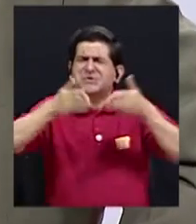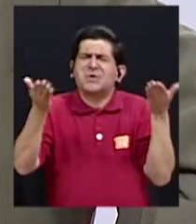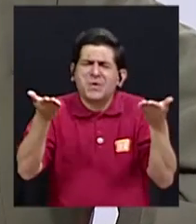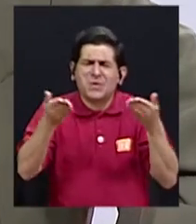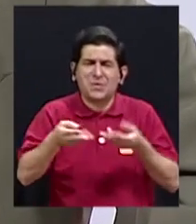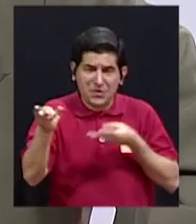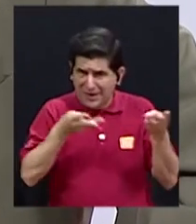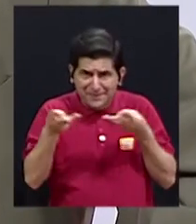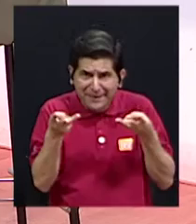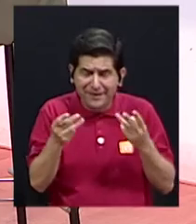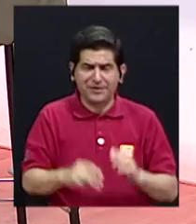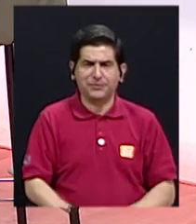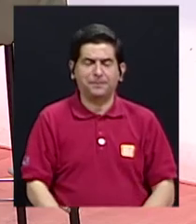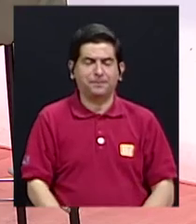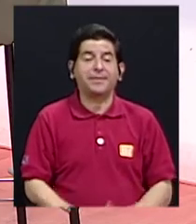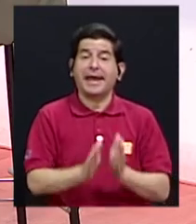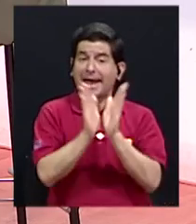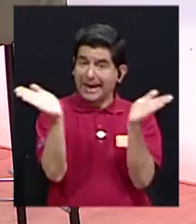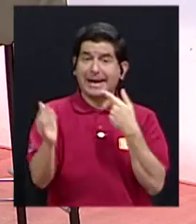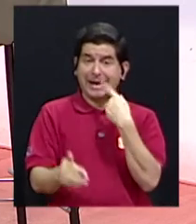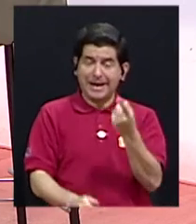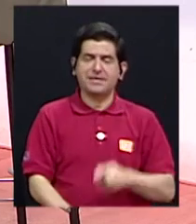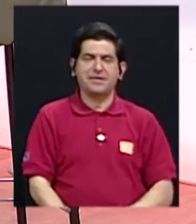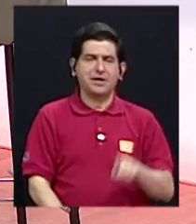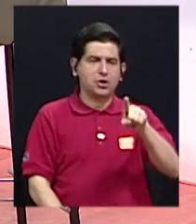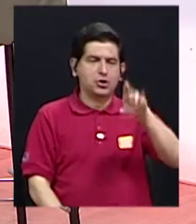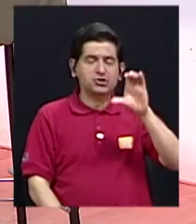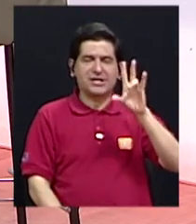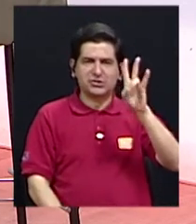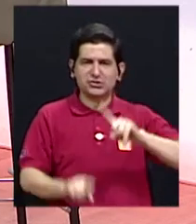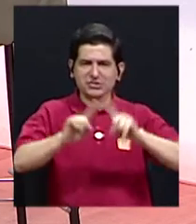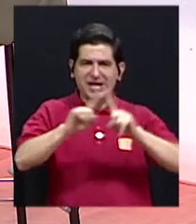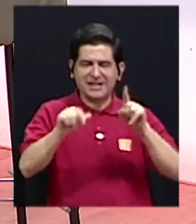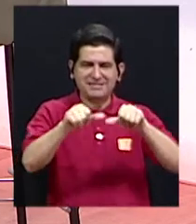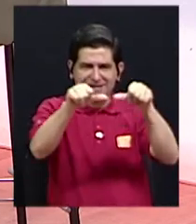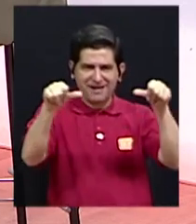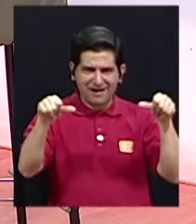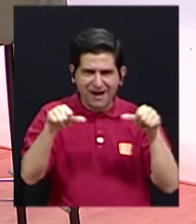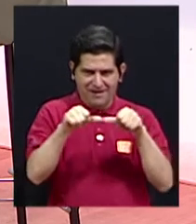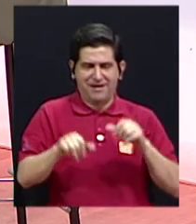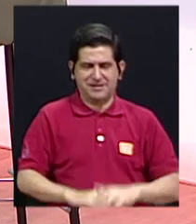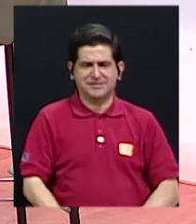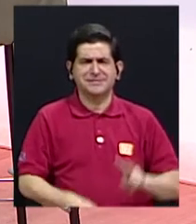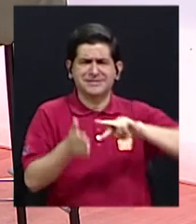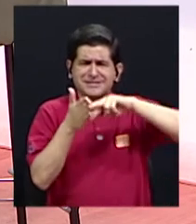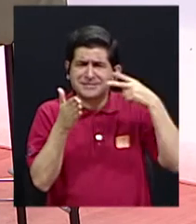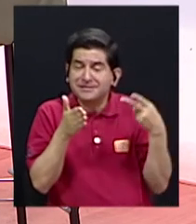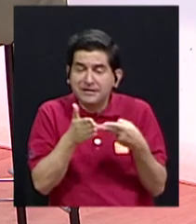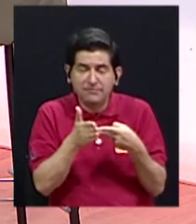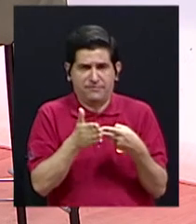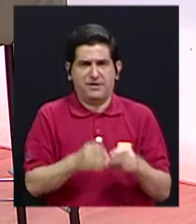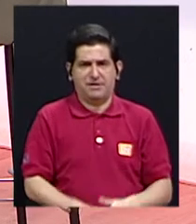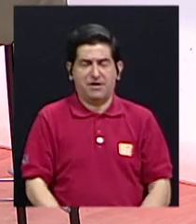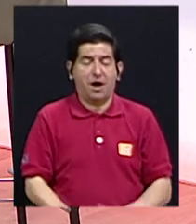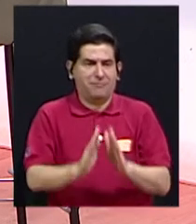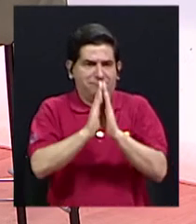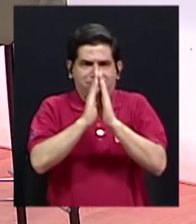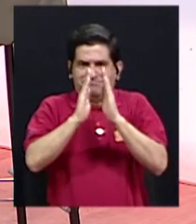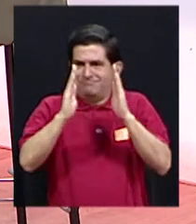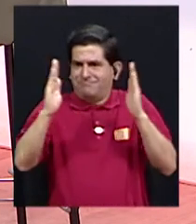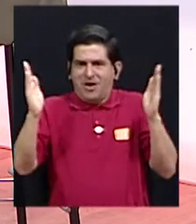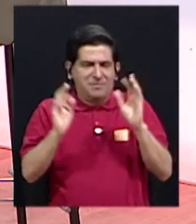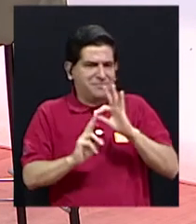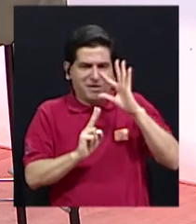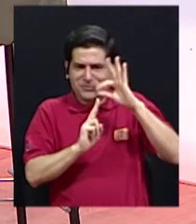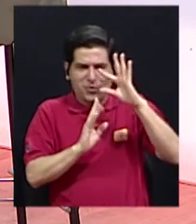jaws y en general bueno le digo que son 107 de disciplinas entonces eso es un una gran una amplia gama de